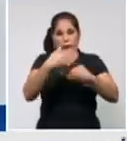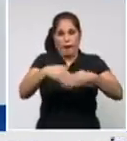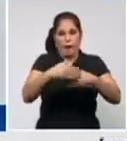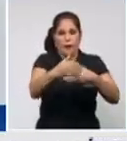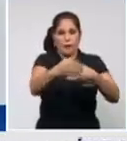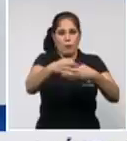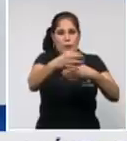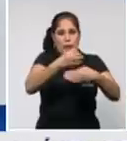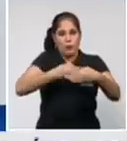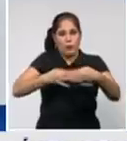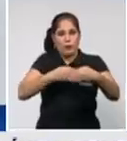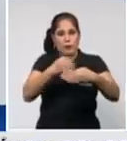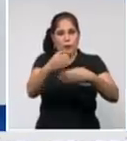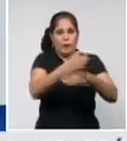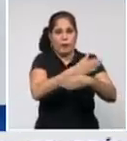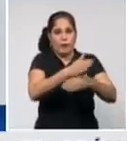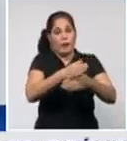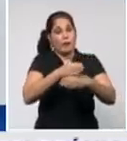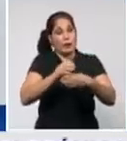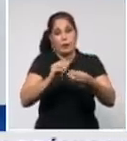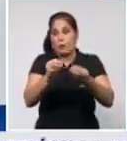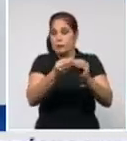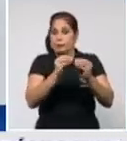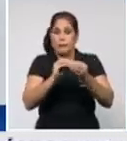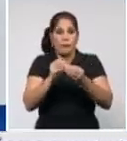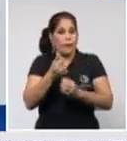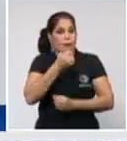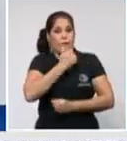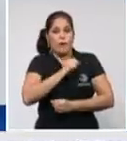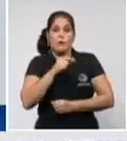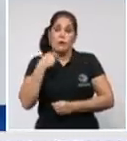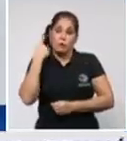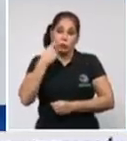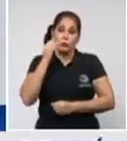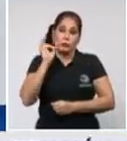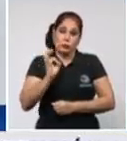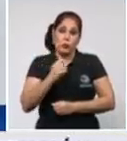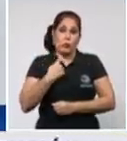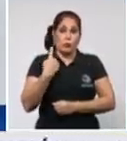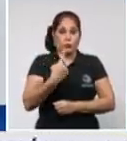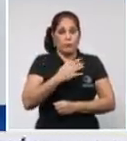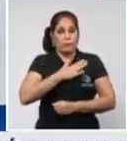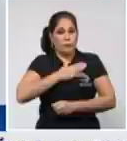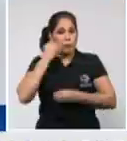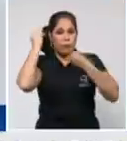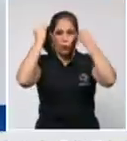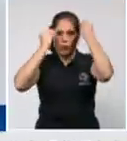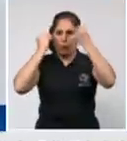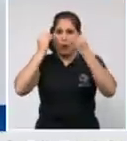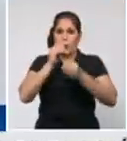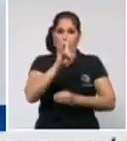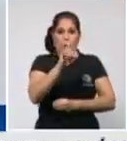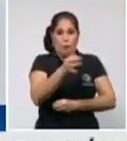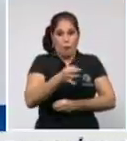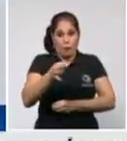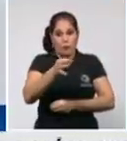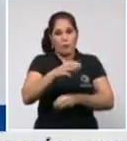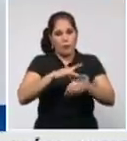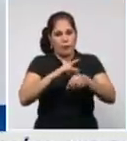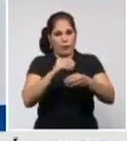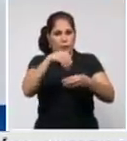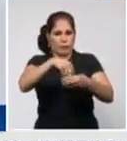que hace que de los casos diagnosticados hoy, pues pertenezcan a 9 municipios de La